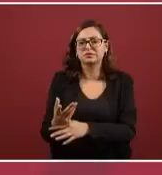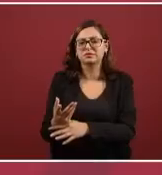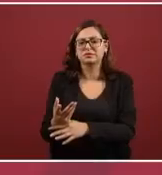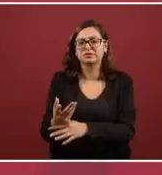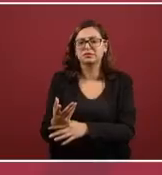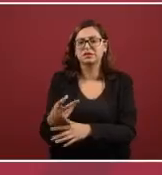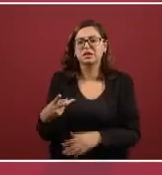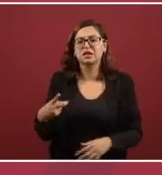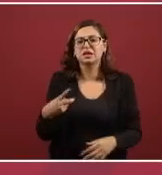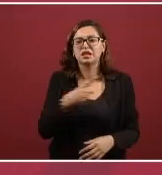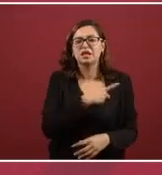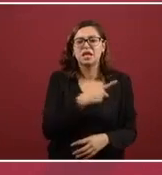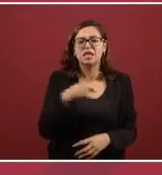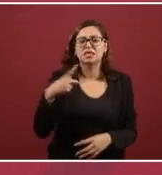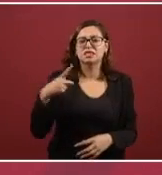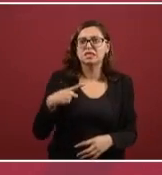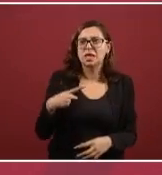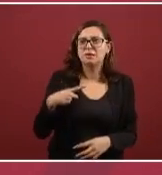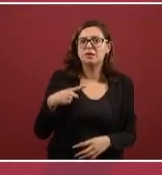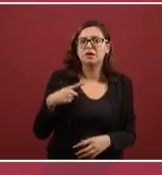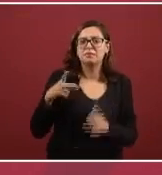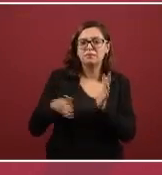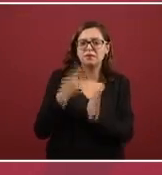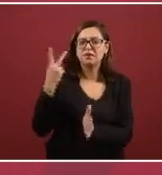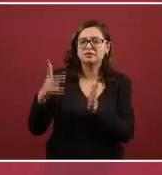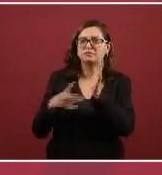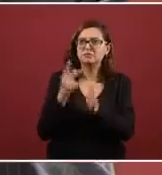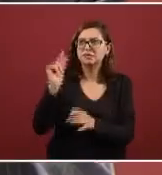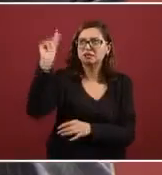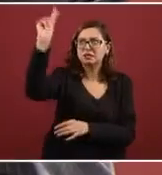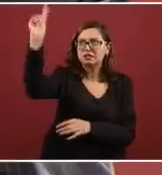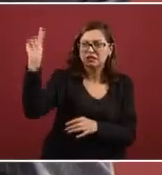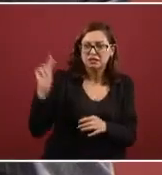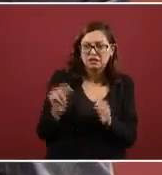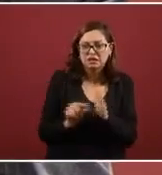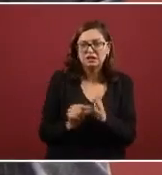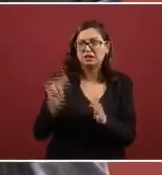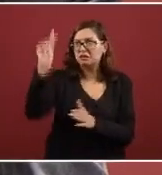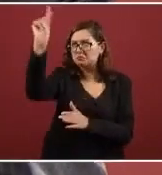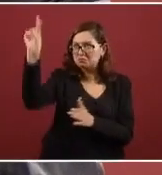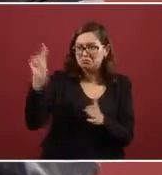estarla descargando cada determinado tiempo. ¿No le preocupa? O sea,